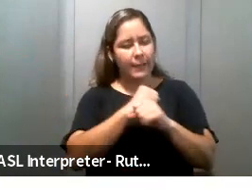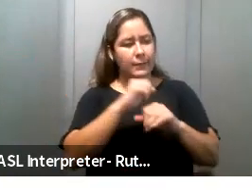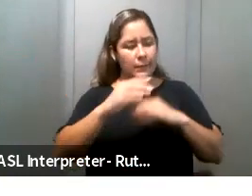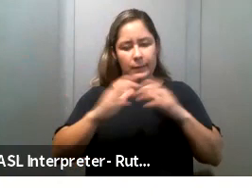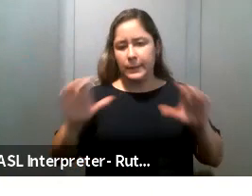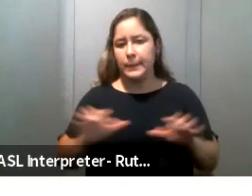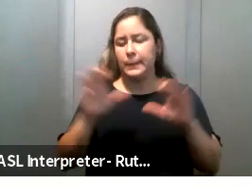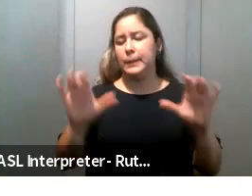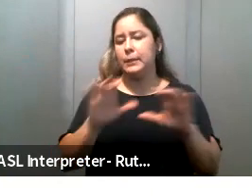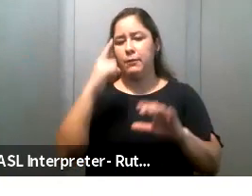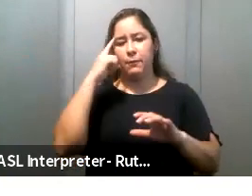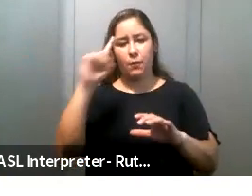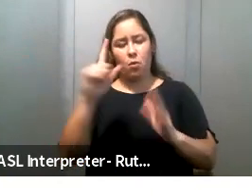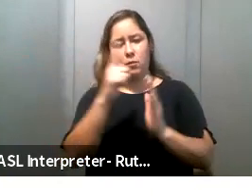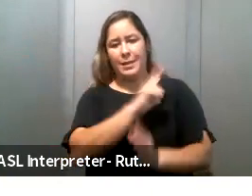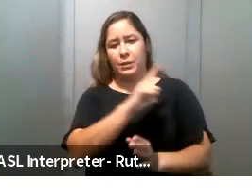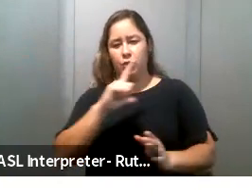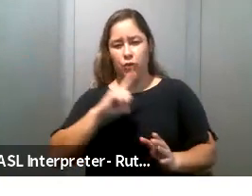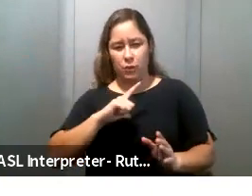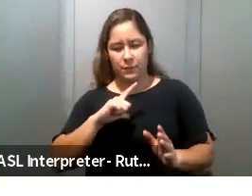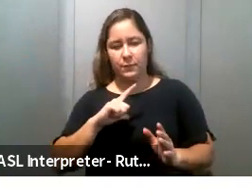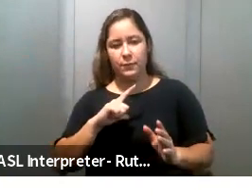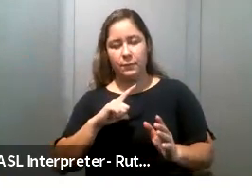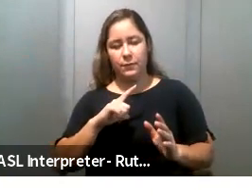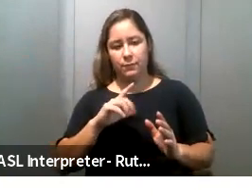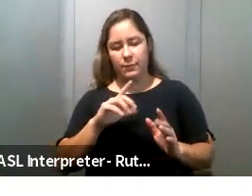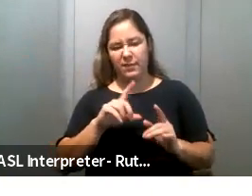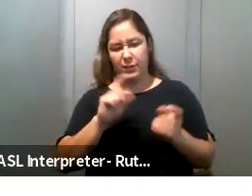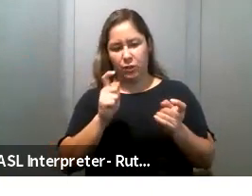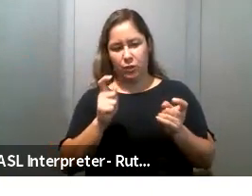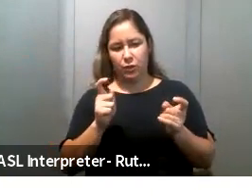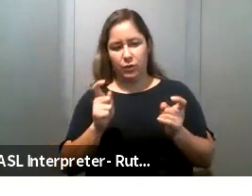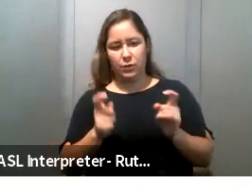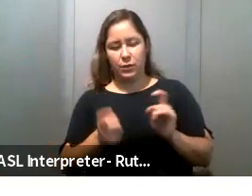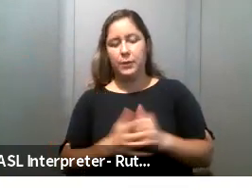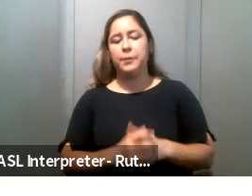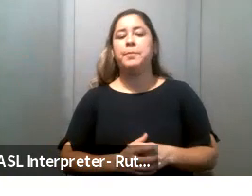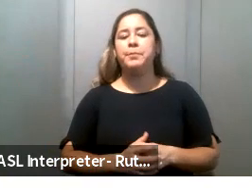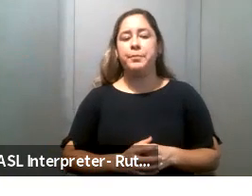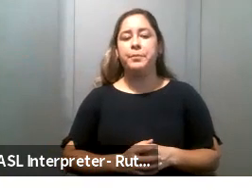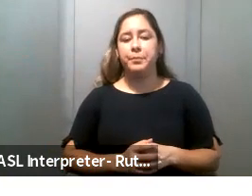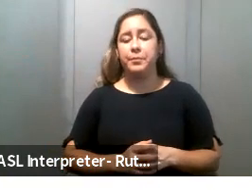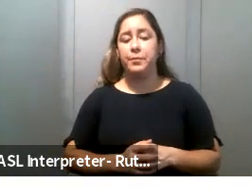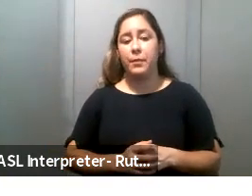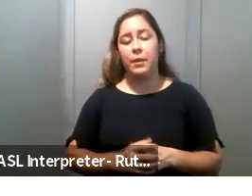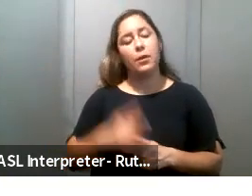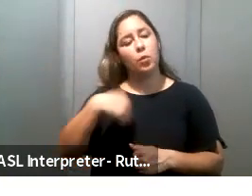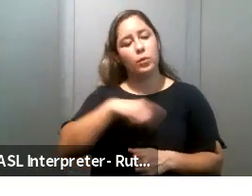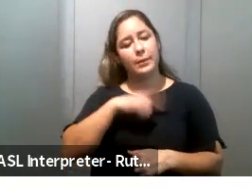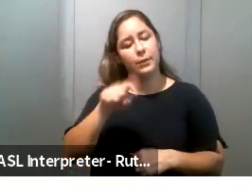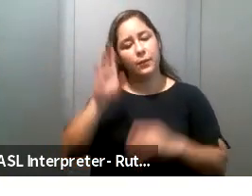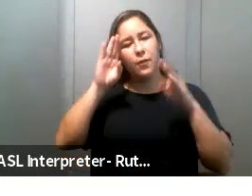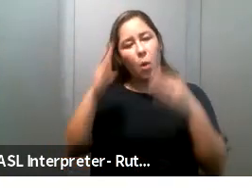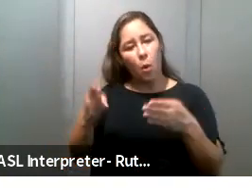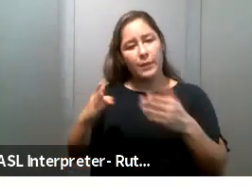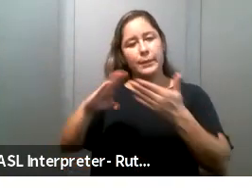Congreso que tienen este punto de vista que es basado en las necesidades de la comunidad,